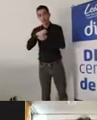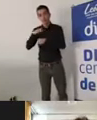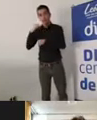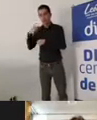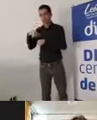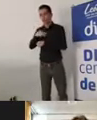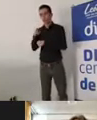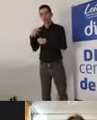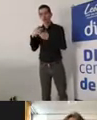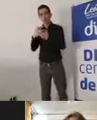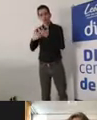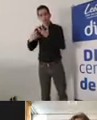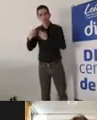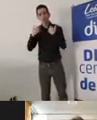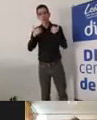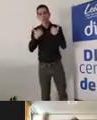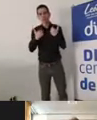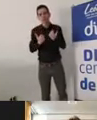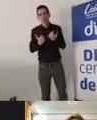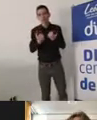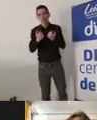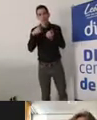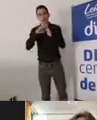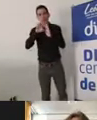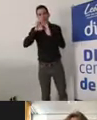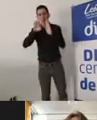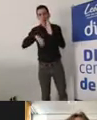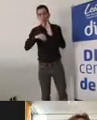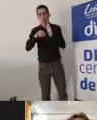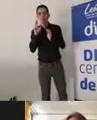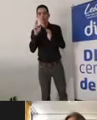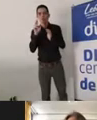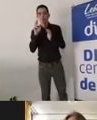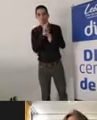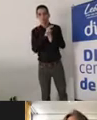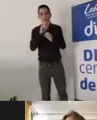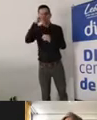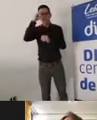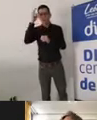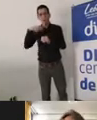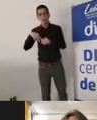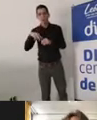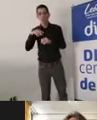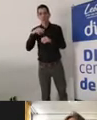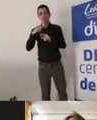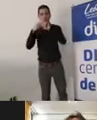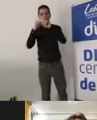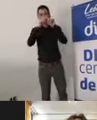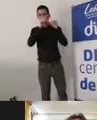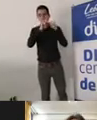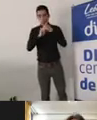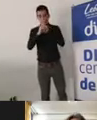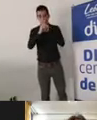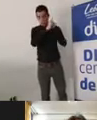Aquí, en México, en Rusia, en Sudáfrica, en Etiopía, en Haití, en cualquier país del mundo, en el mundo en